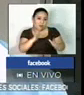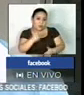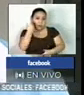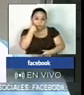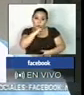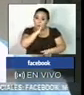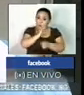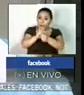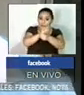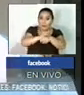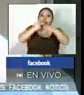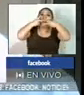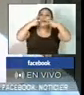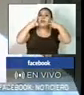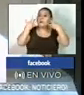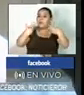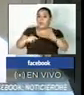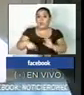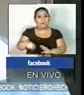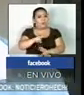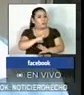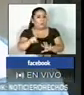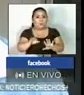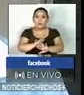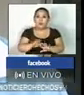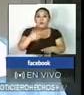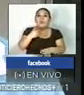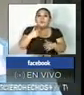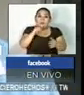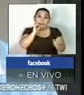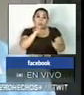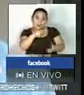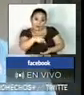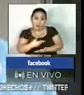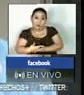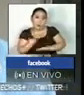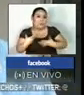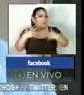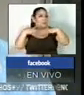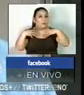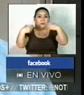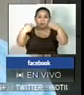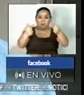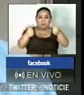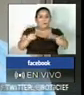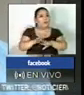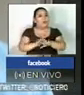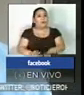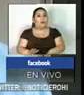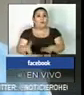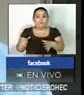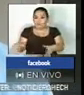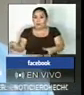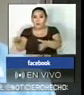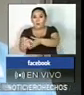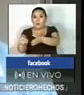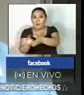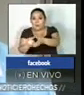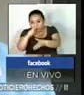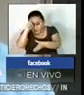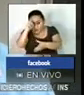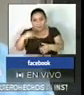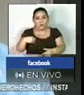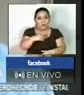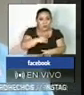las cuales salen negativas. Podemos decir que este paciente está curado de COVID satisfactoriamente gracias al equipo de médicos,